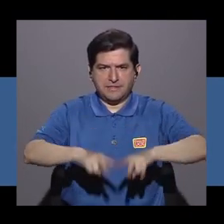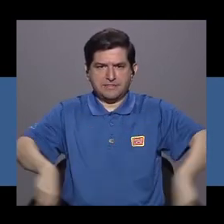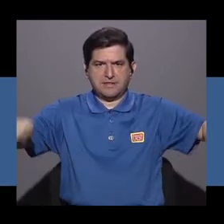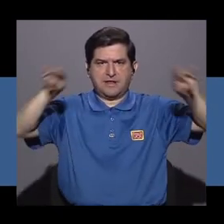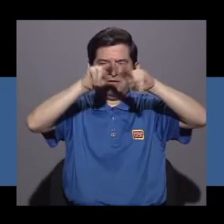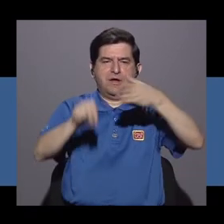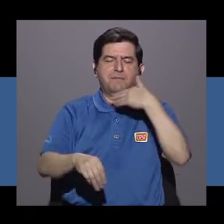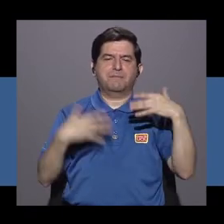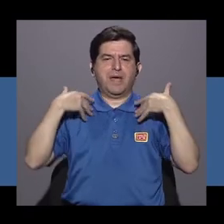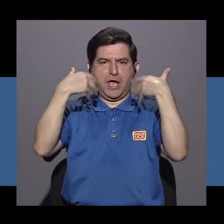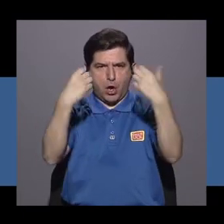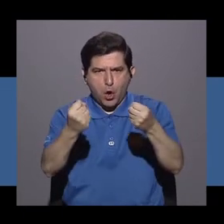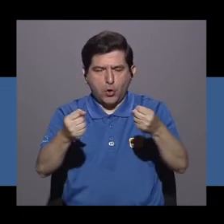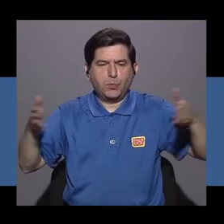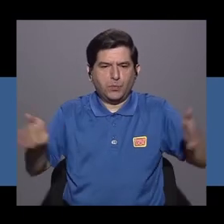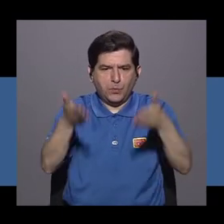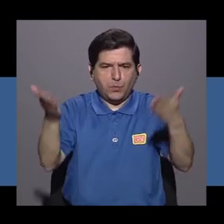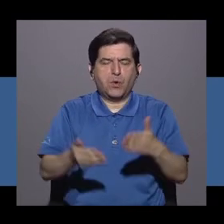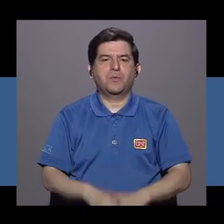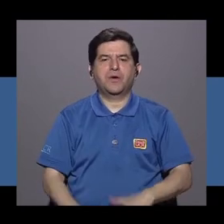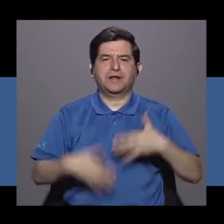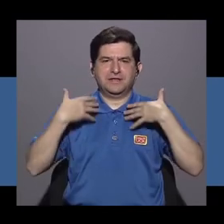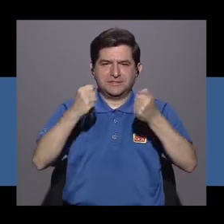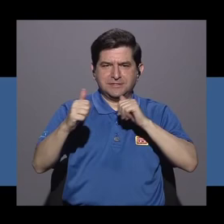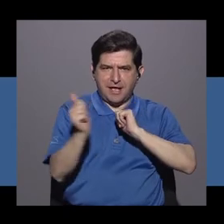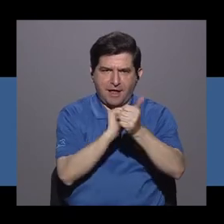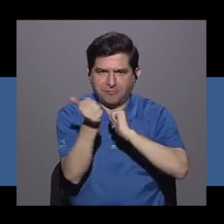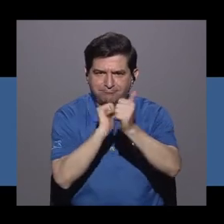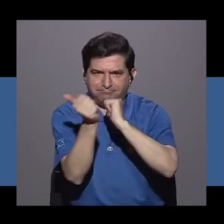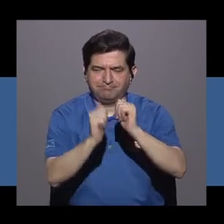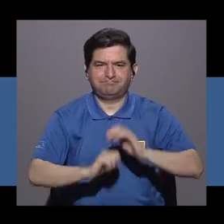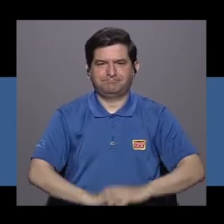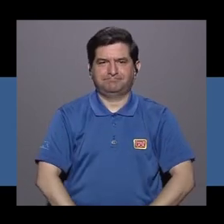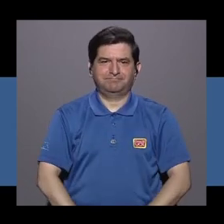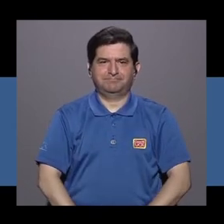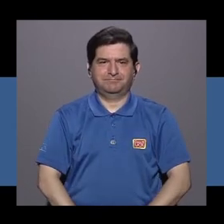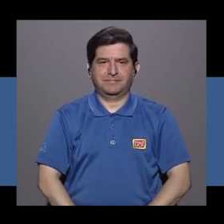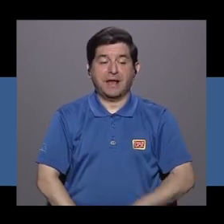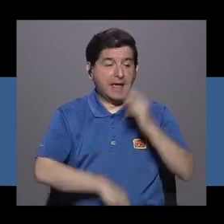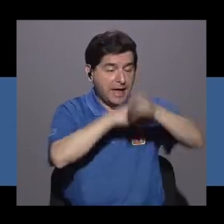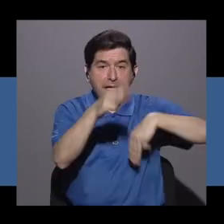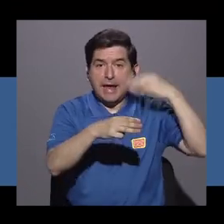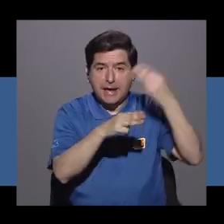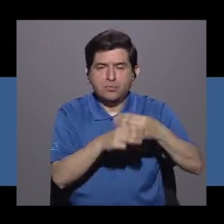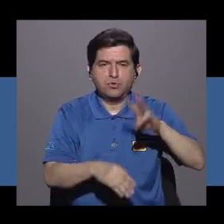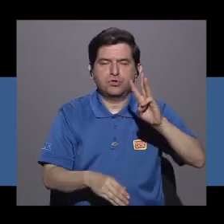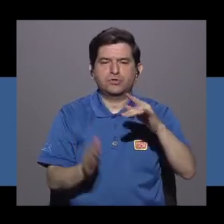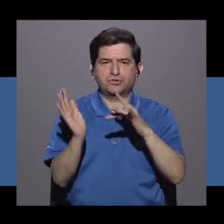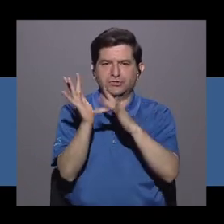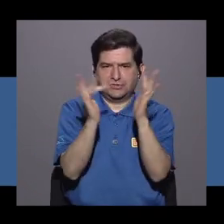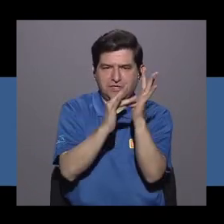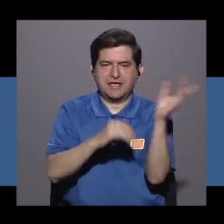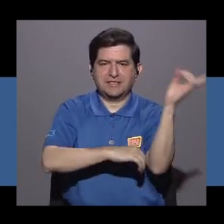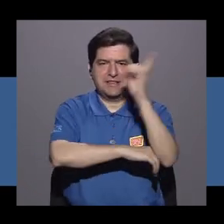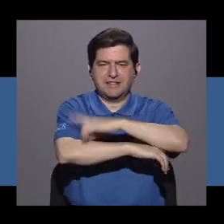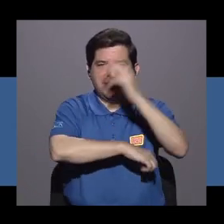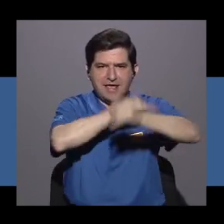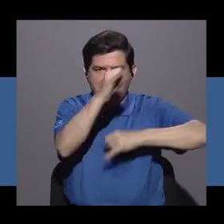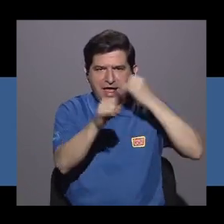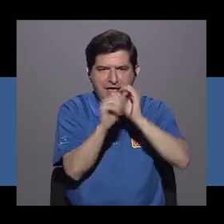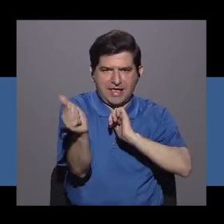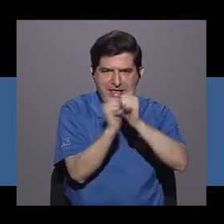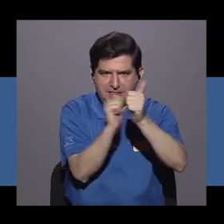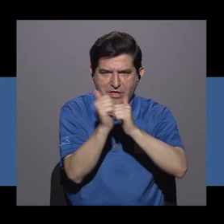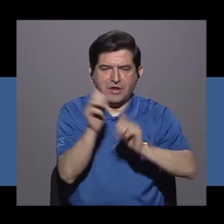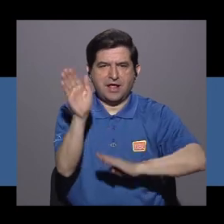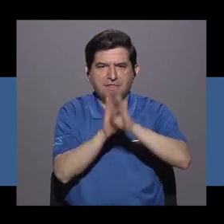enseñar valores, mejorar la salud y promover la sana competencia. A nivel mundial, el 6 de abril es el Día